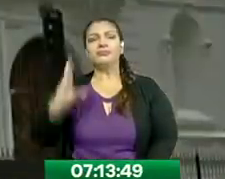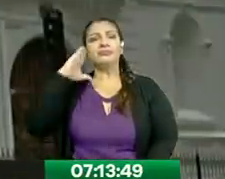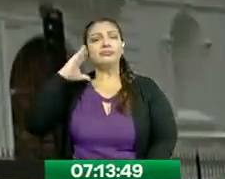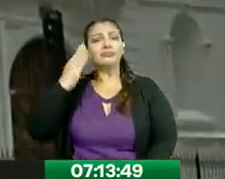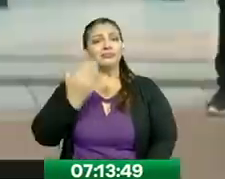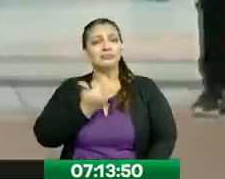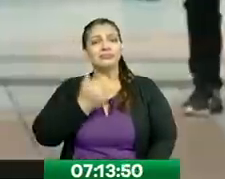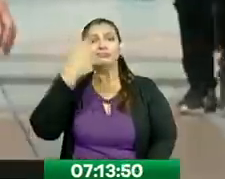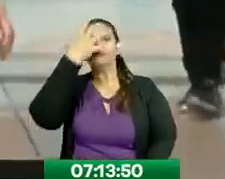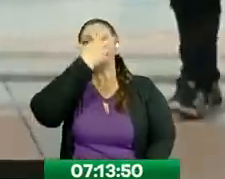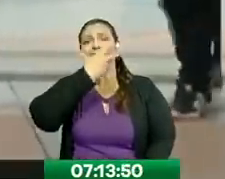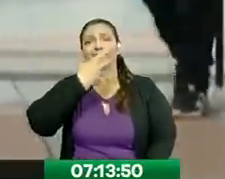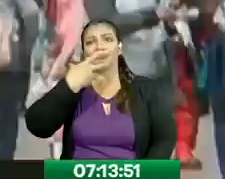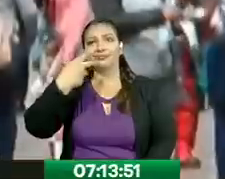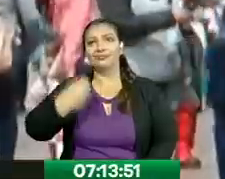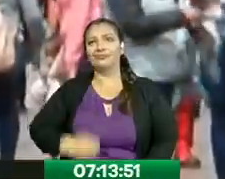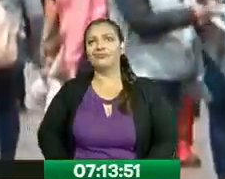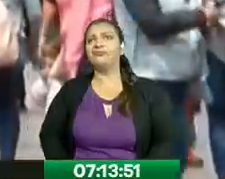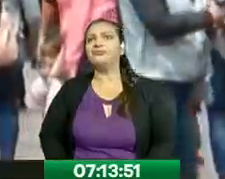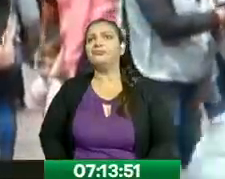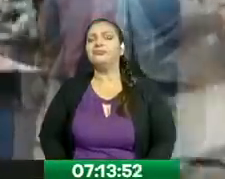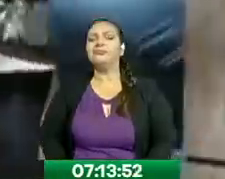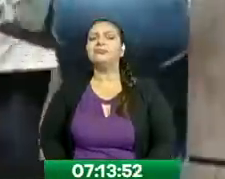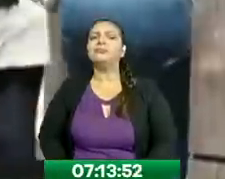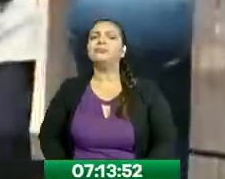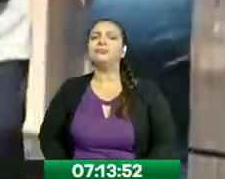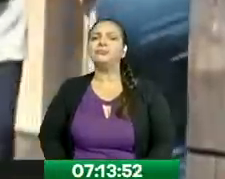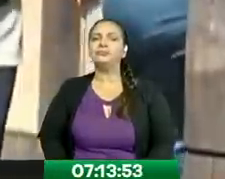intactos patrimonio cultural